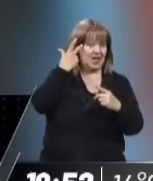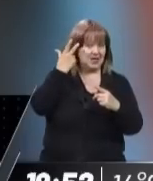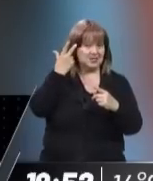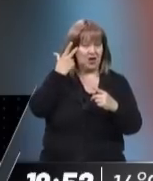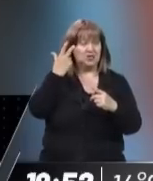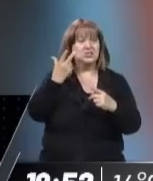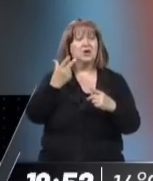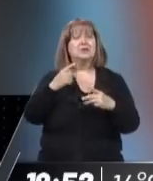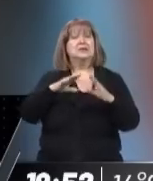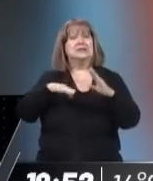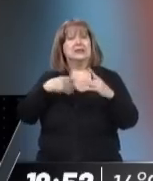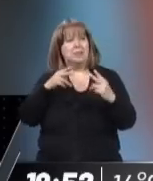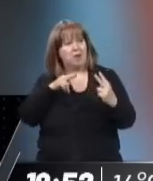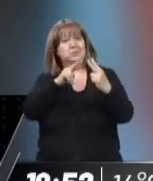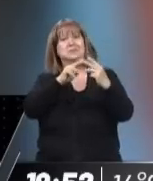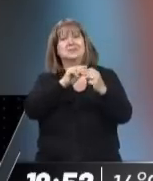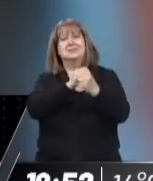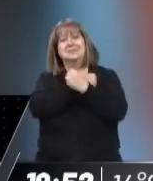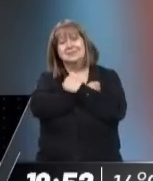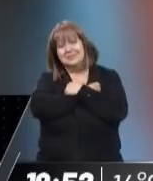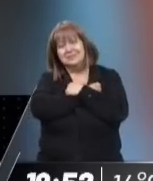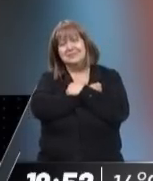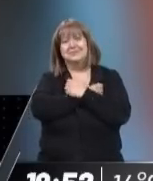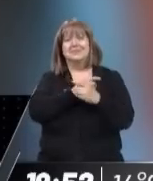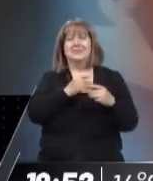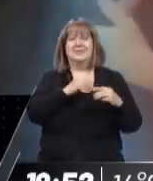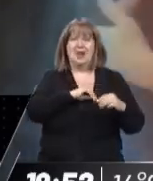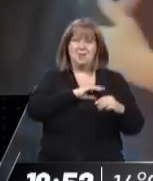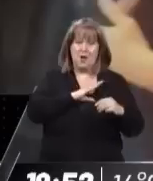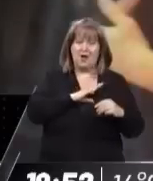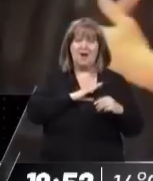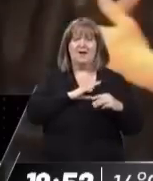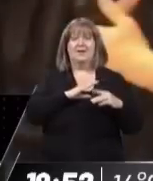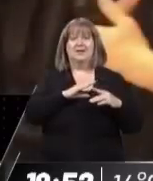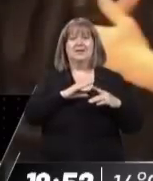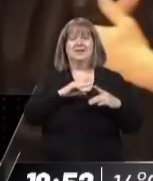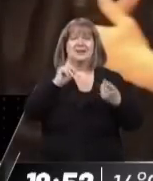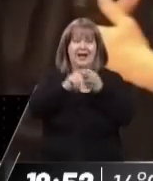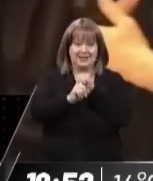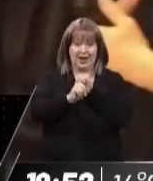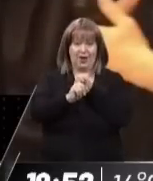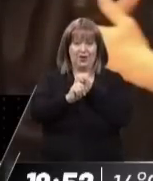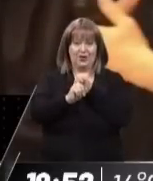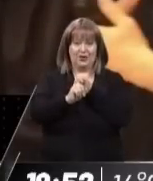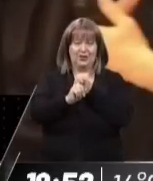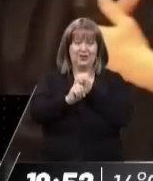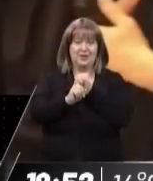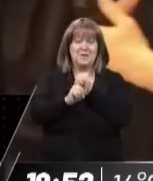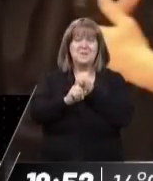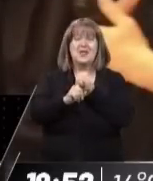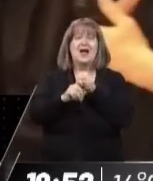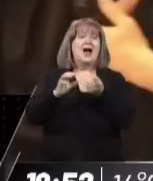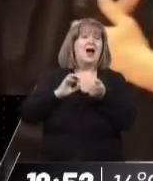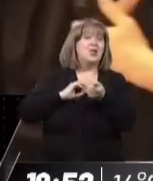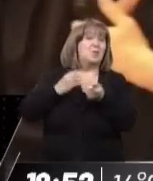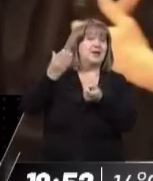recuerdo bien el año en que se casan. Ellos dos, pero se casa, creo que fue porque en la entrevista que yo vi dice el año pasado, no sé si fue en el 2021 o